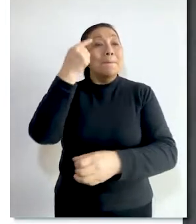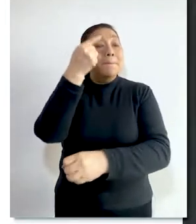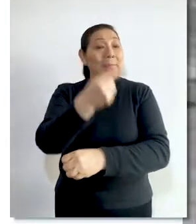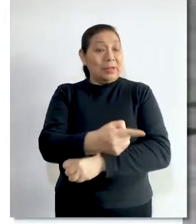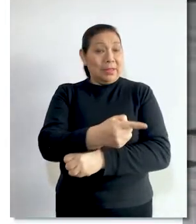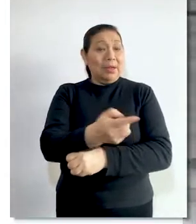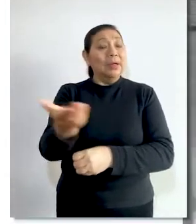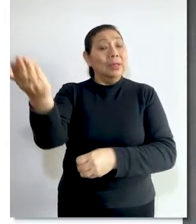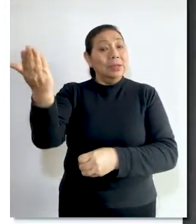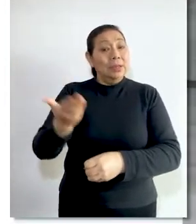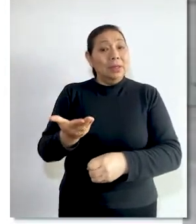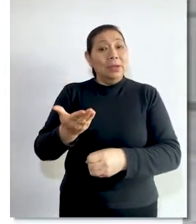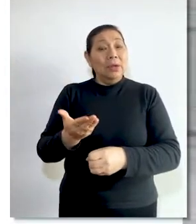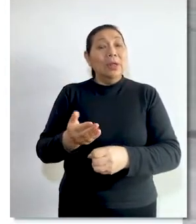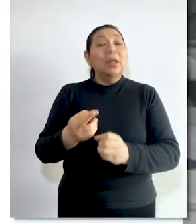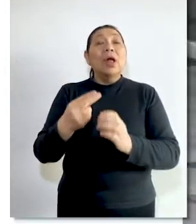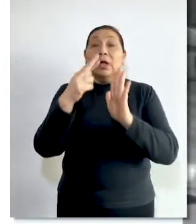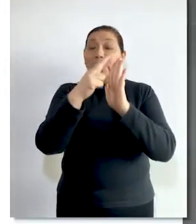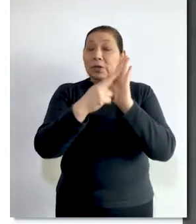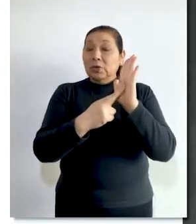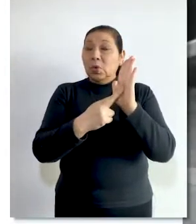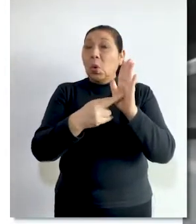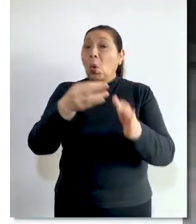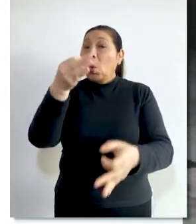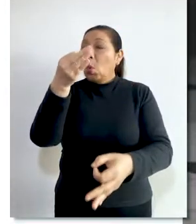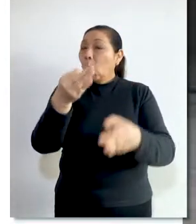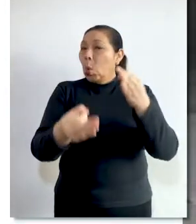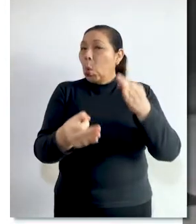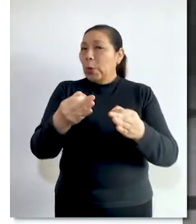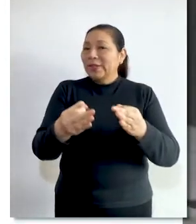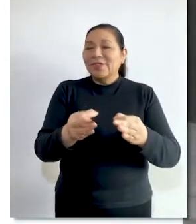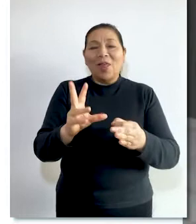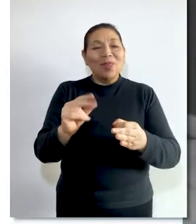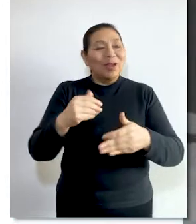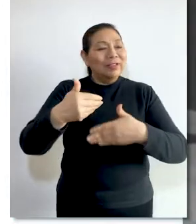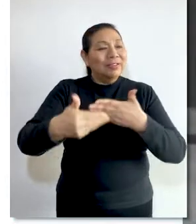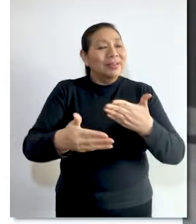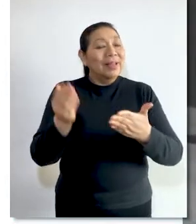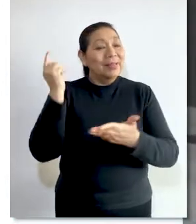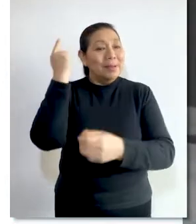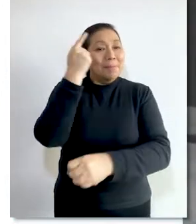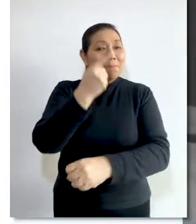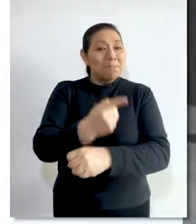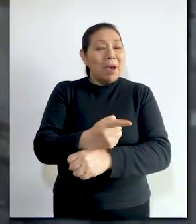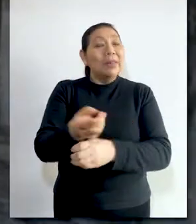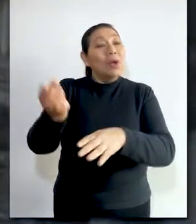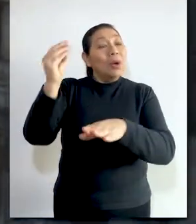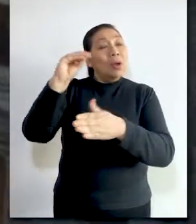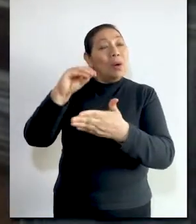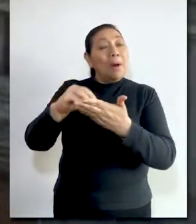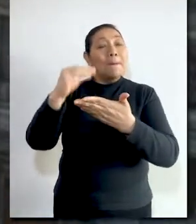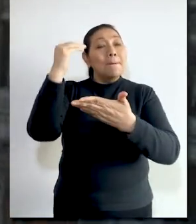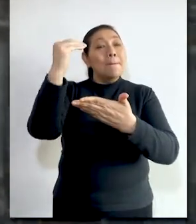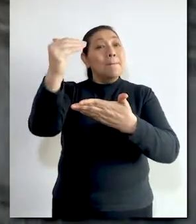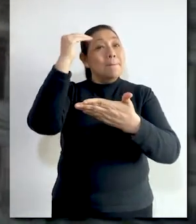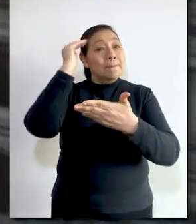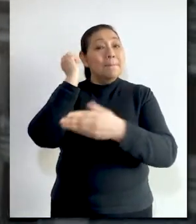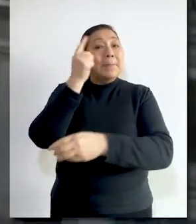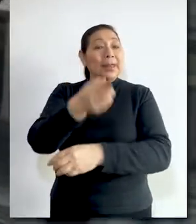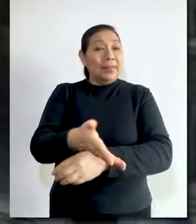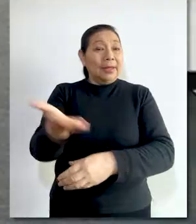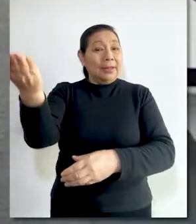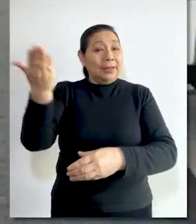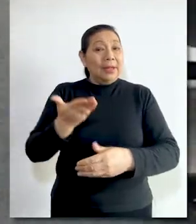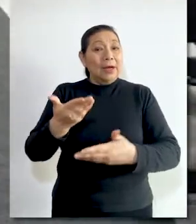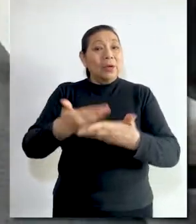el demandante solicitó que en la parte resolutiva de la sentencia que declaró improcedente la demanda se agregue un mandato que